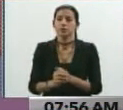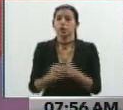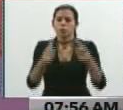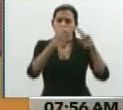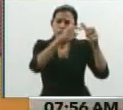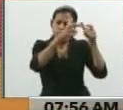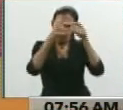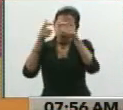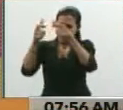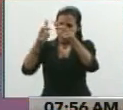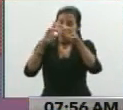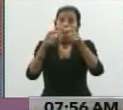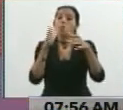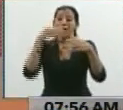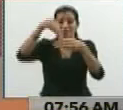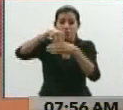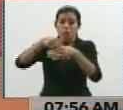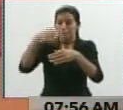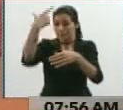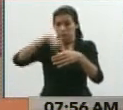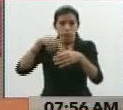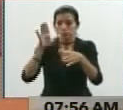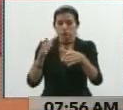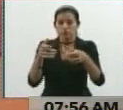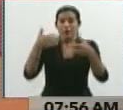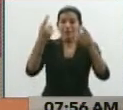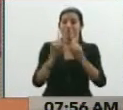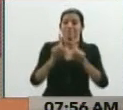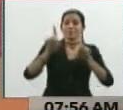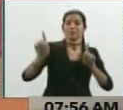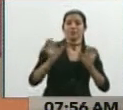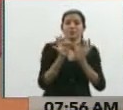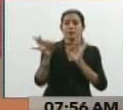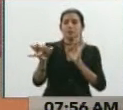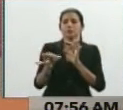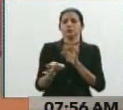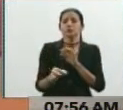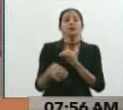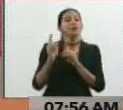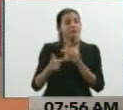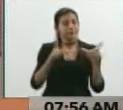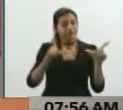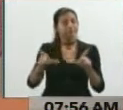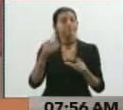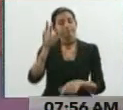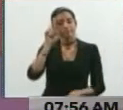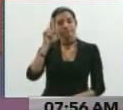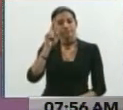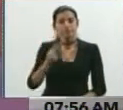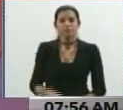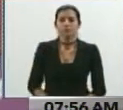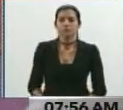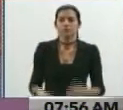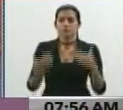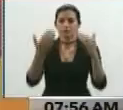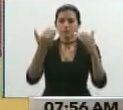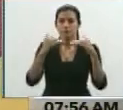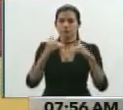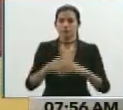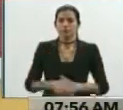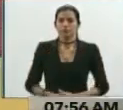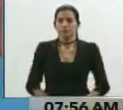vuela sin tripulación pero acá a una responsabilidad en el usuario y debe certificarse la persona que acaba de comentar sobre